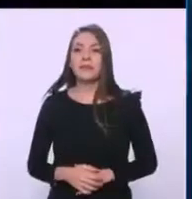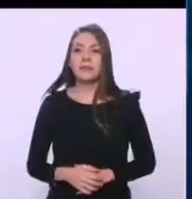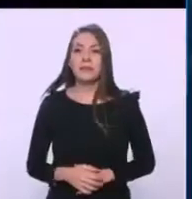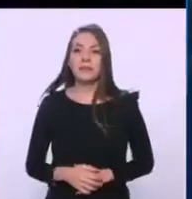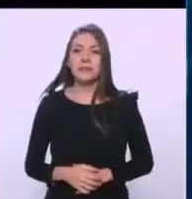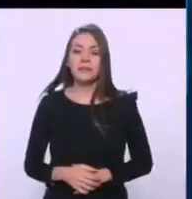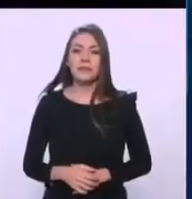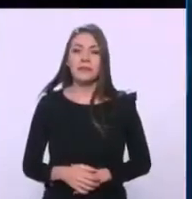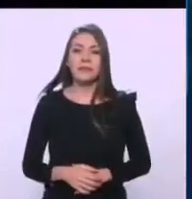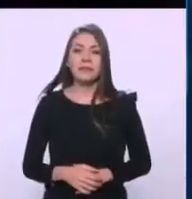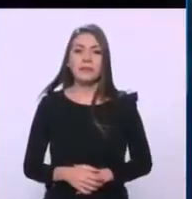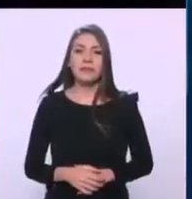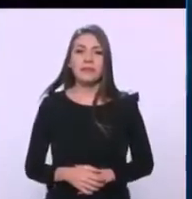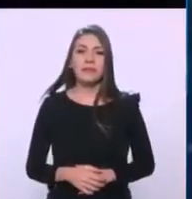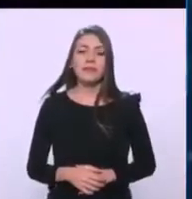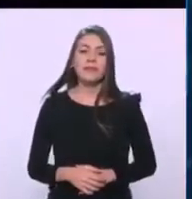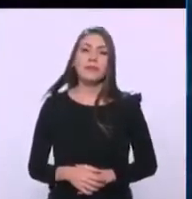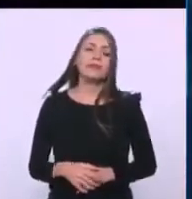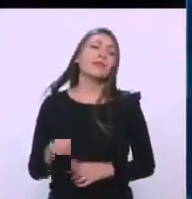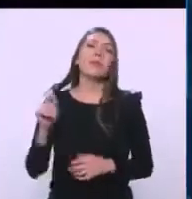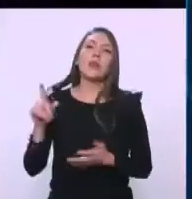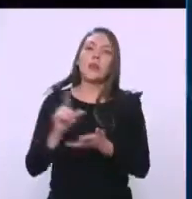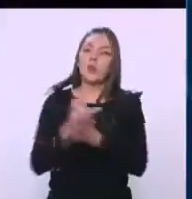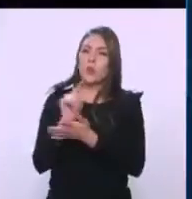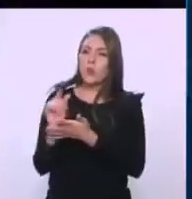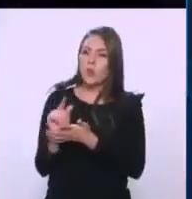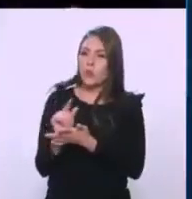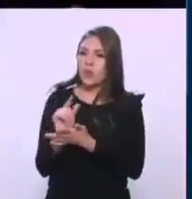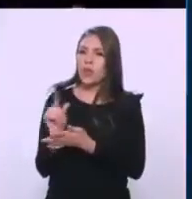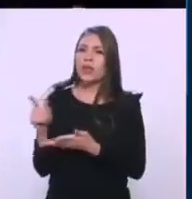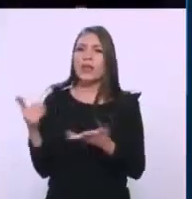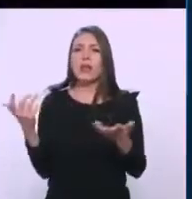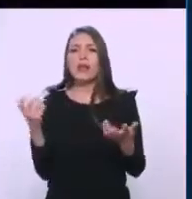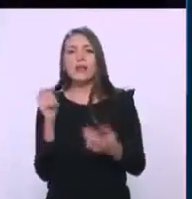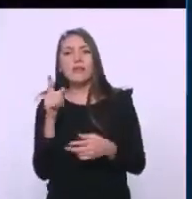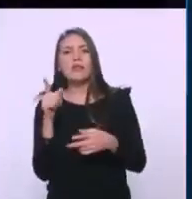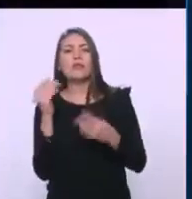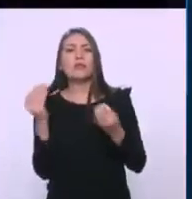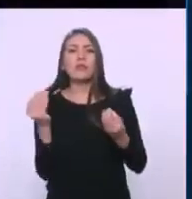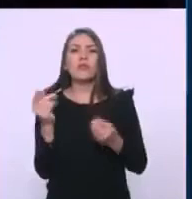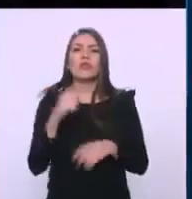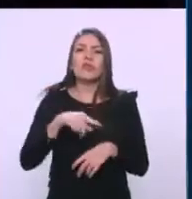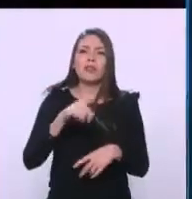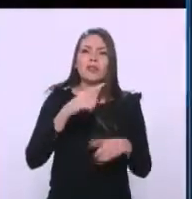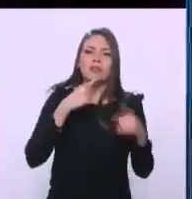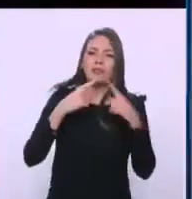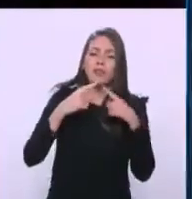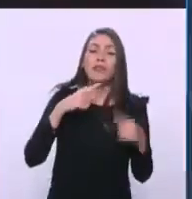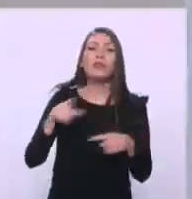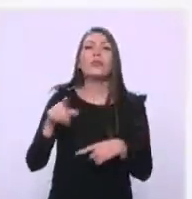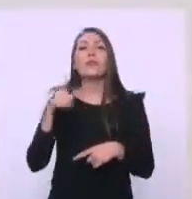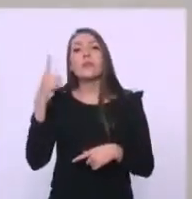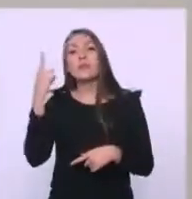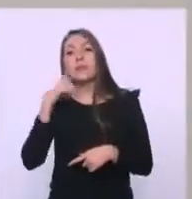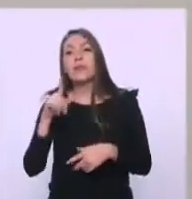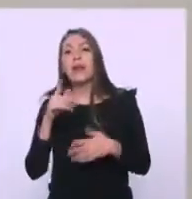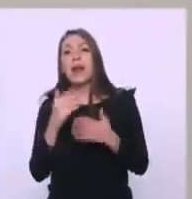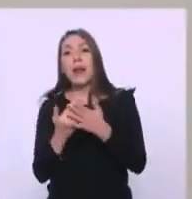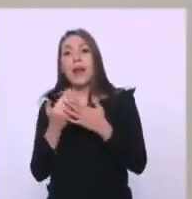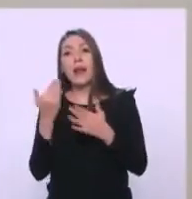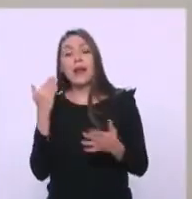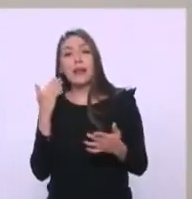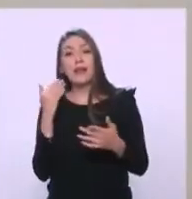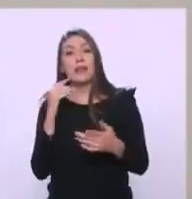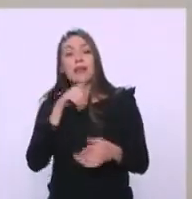Pues yo creo que Twitter hizo lo que demandaban muchos colectivos, ONGs, que era poner esta opción de, antes de